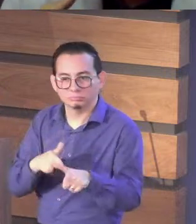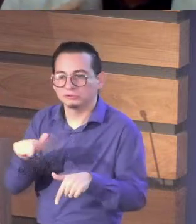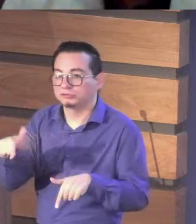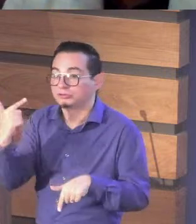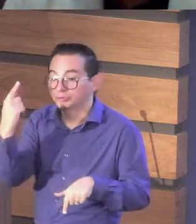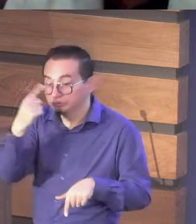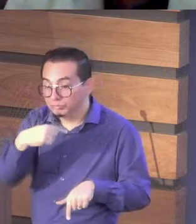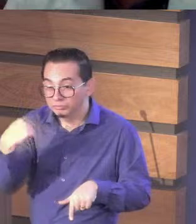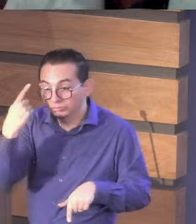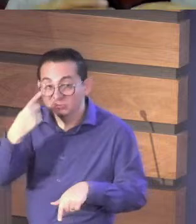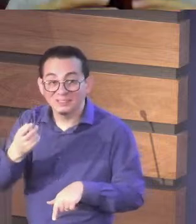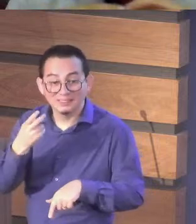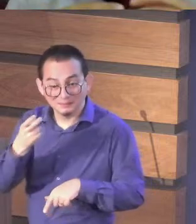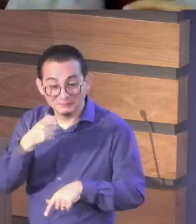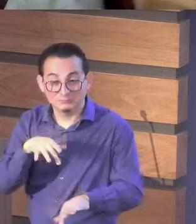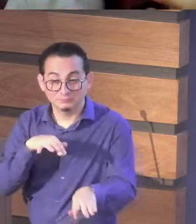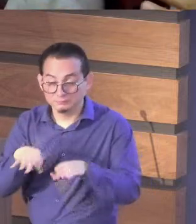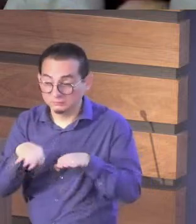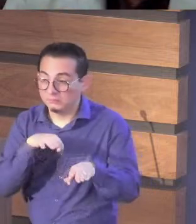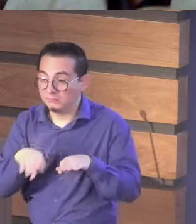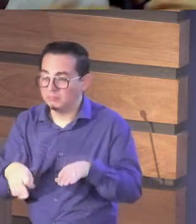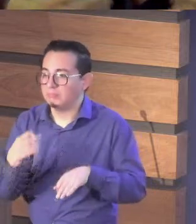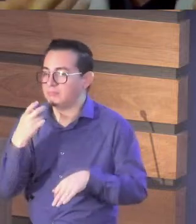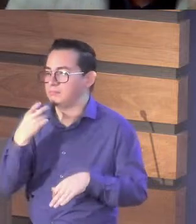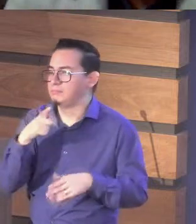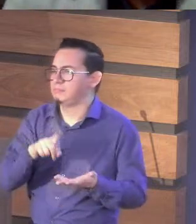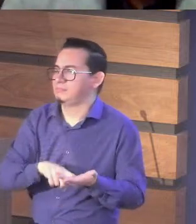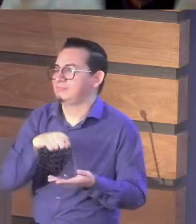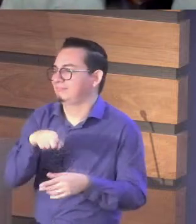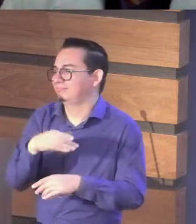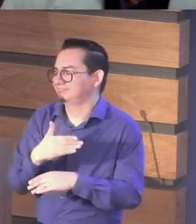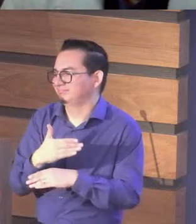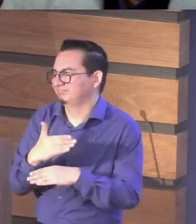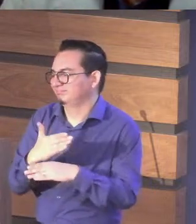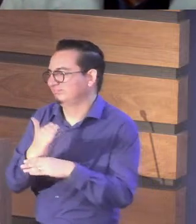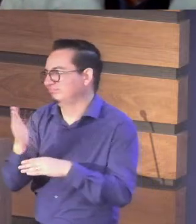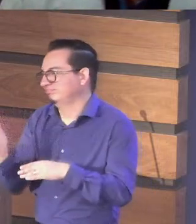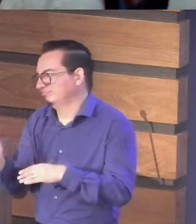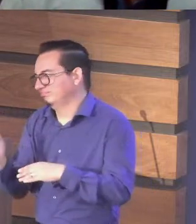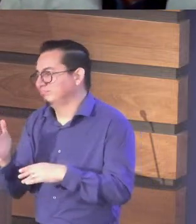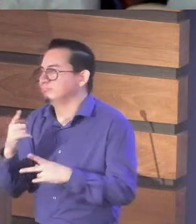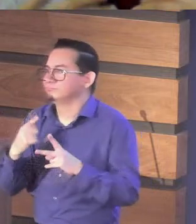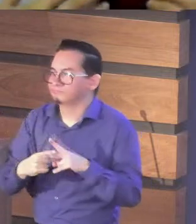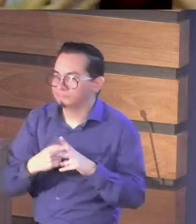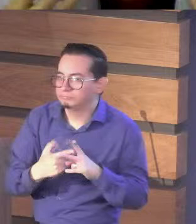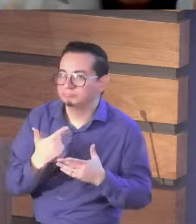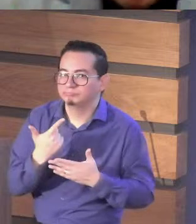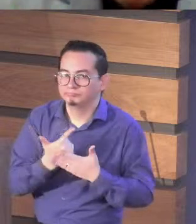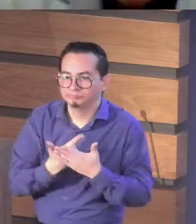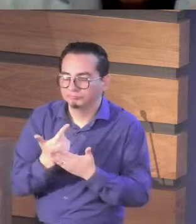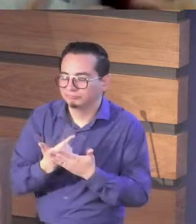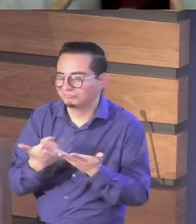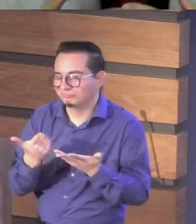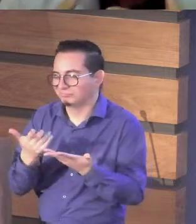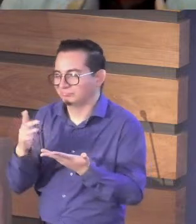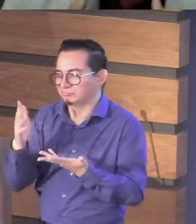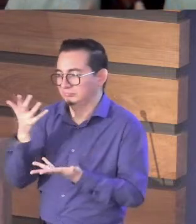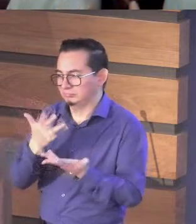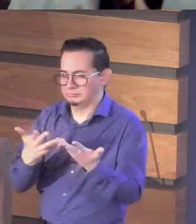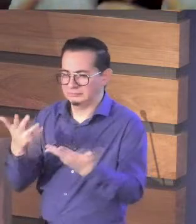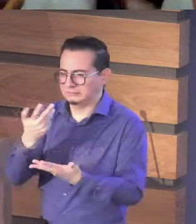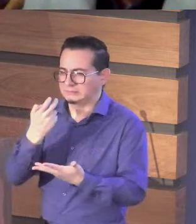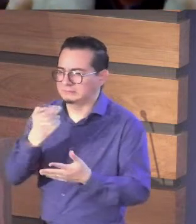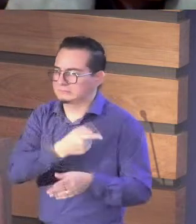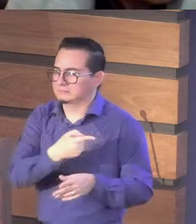un desfase y había que hacer un nuevo cálculo y por ende la dosis a la que estaban expuestos los